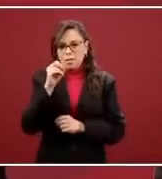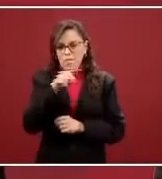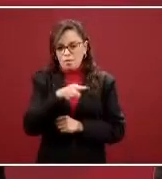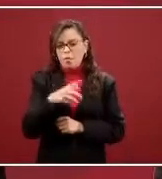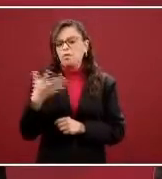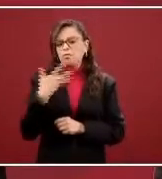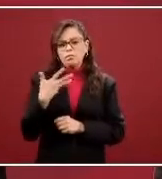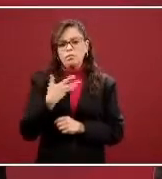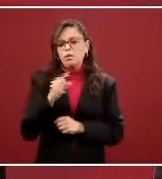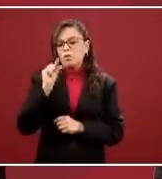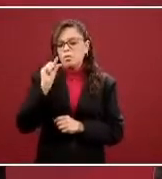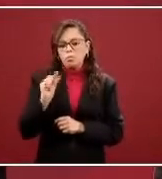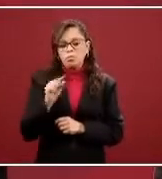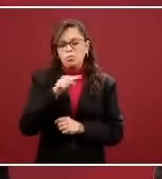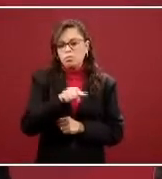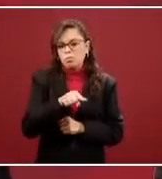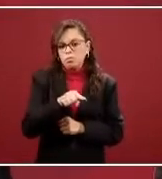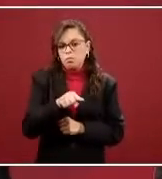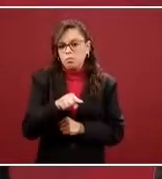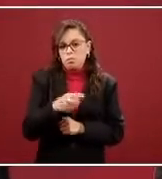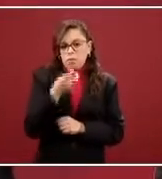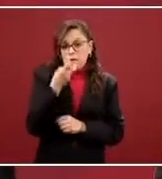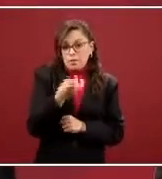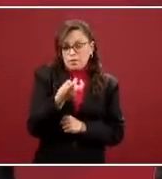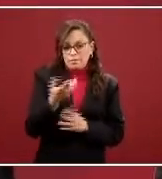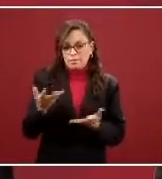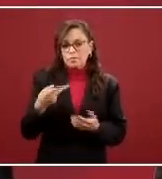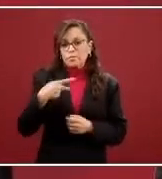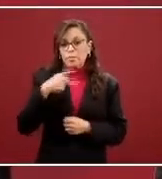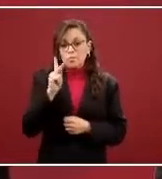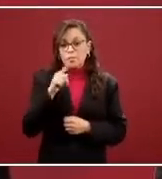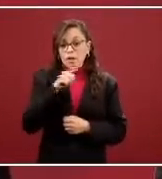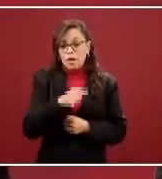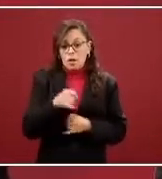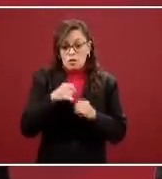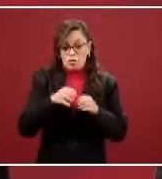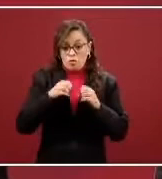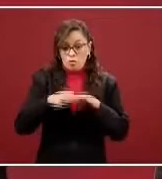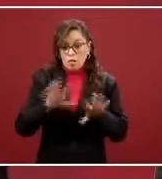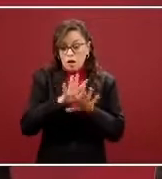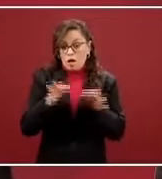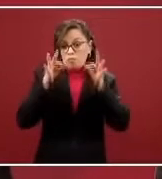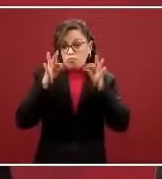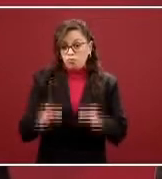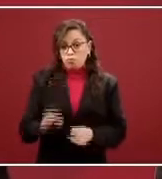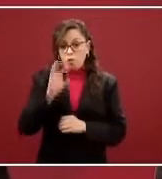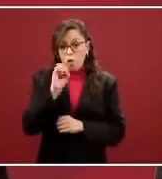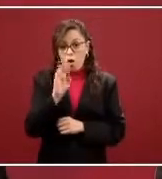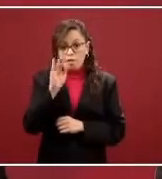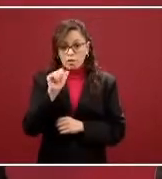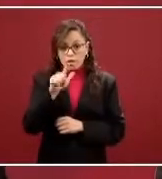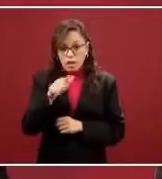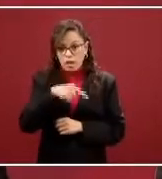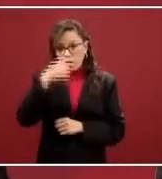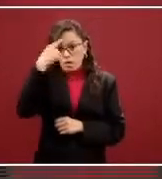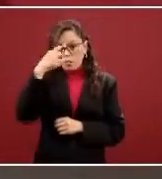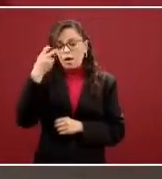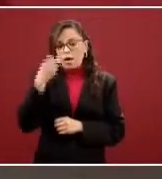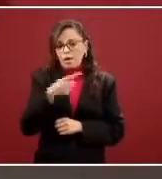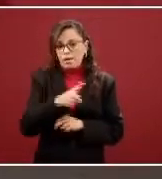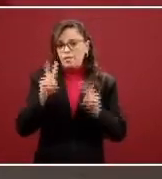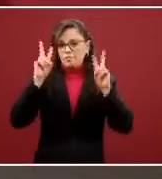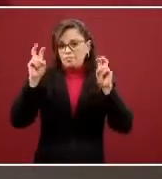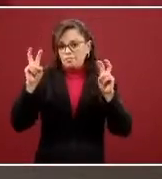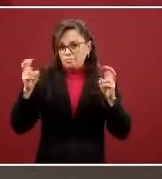pocos los casos como tal, pero no se tiene información oficial o, por ejemplo, la fuente oficial para este tipo de temas, más